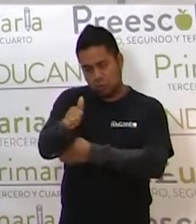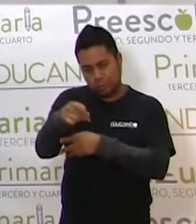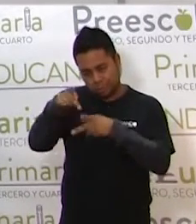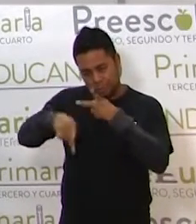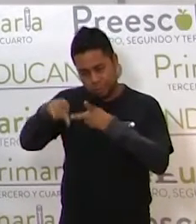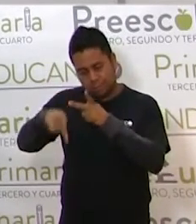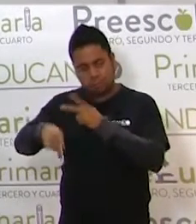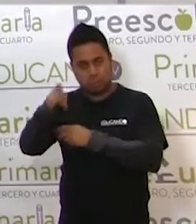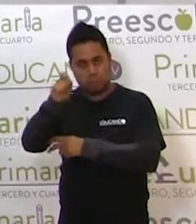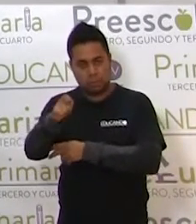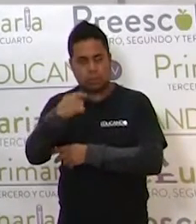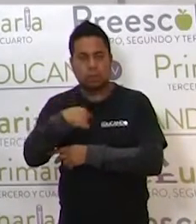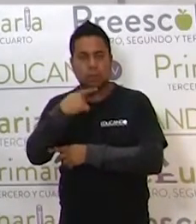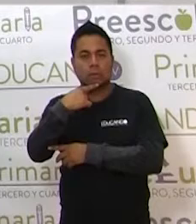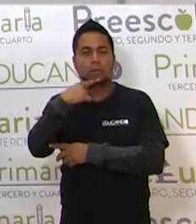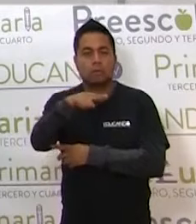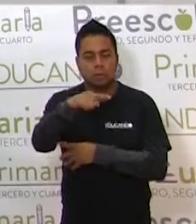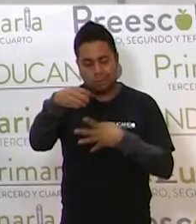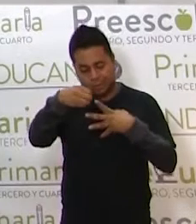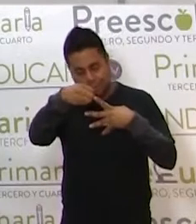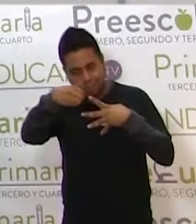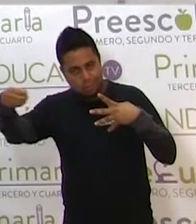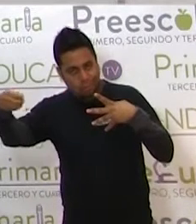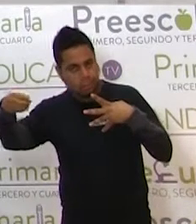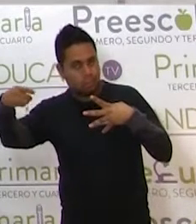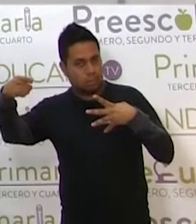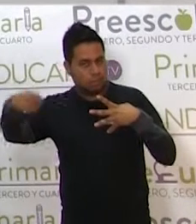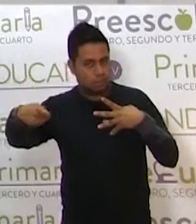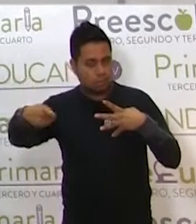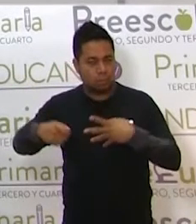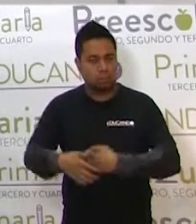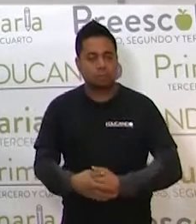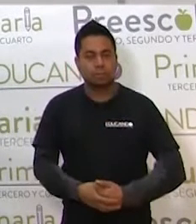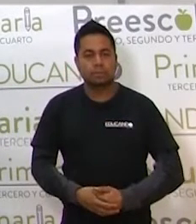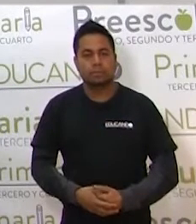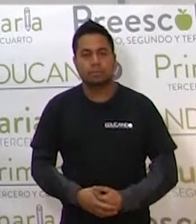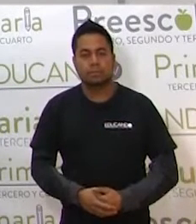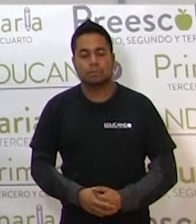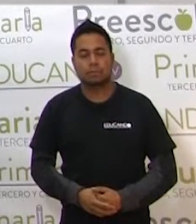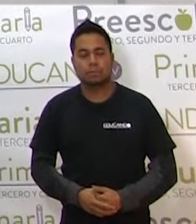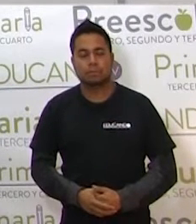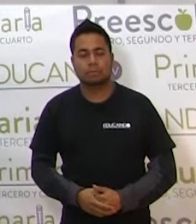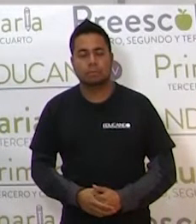hablando de un verso de un verso